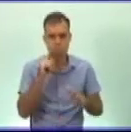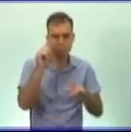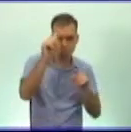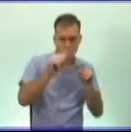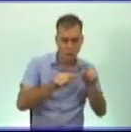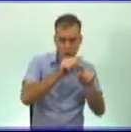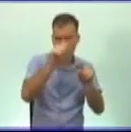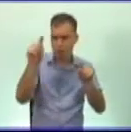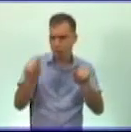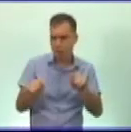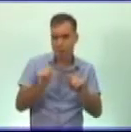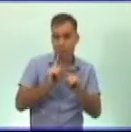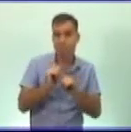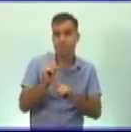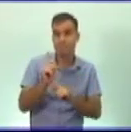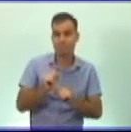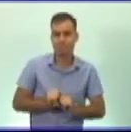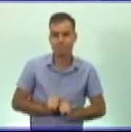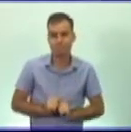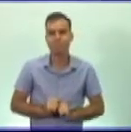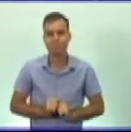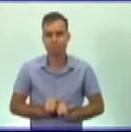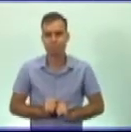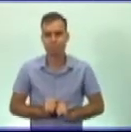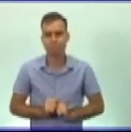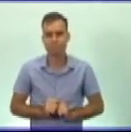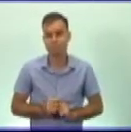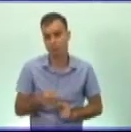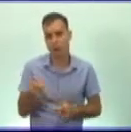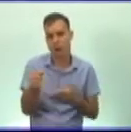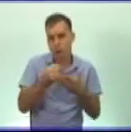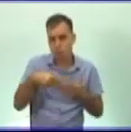el gráfico, ¿verdad?, de esa imagen para que les ayude